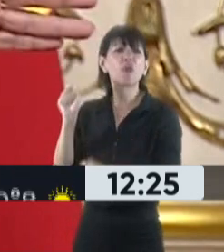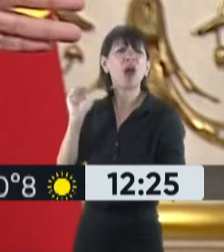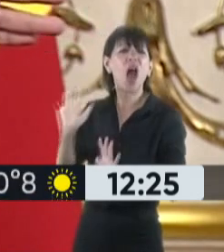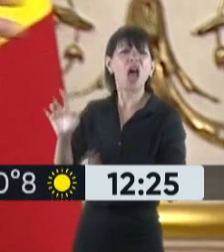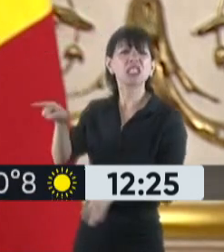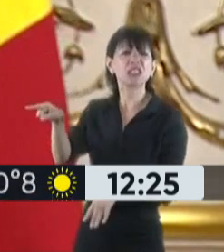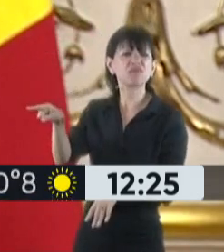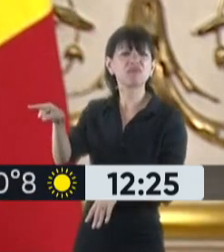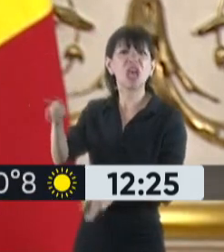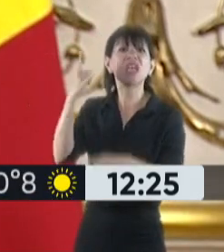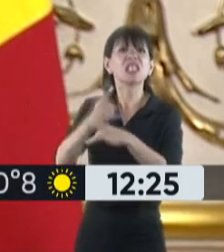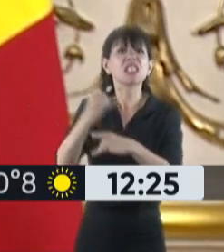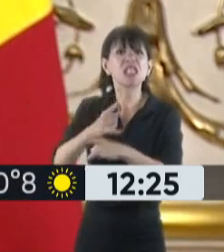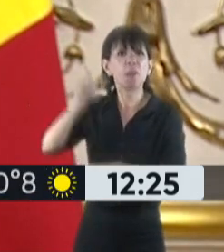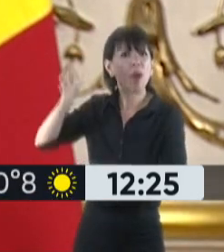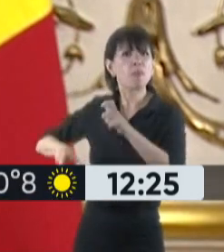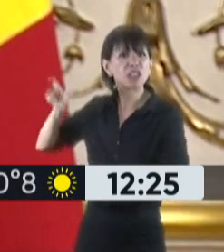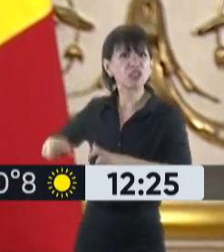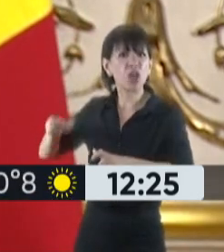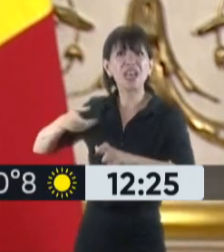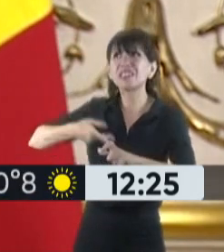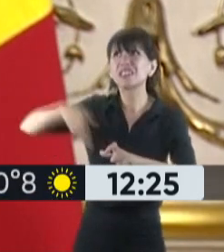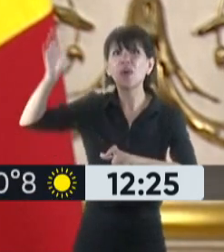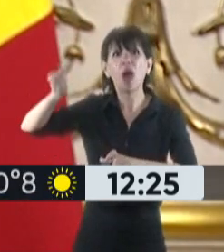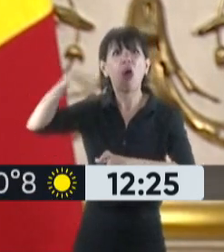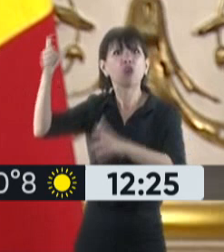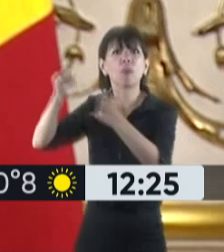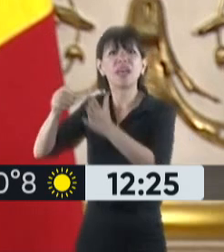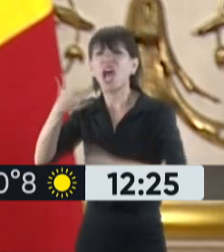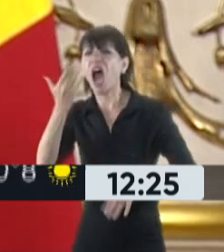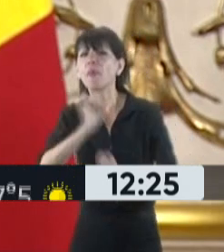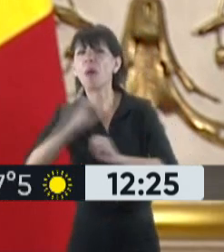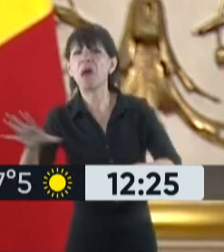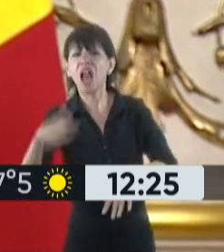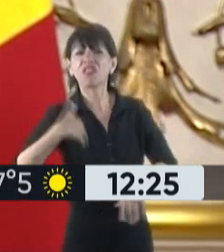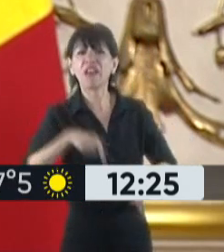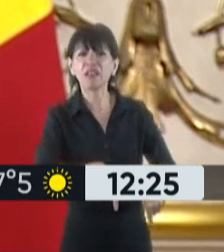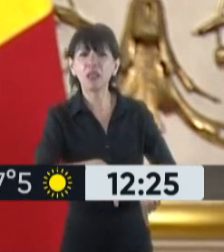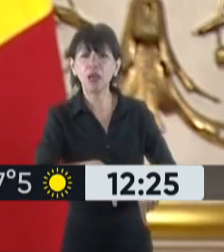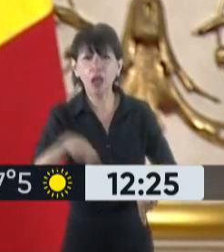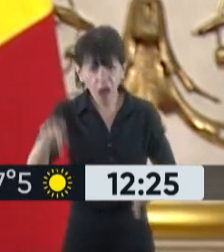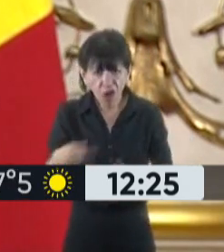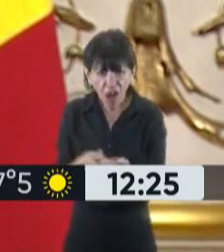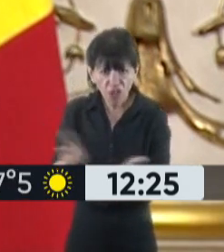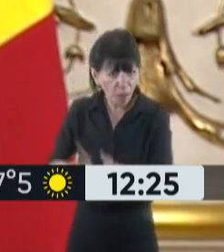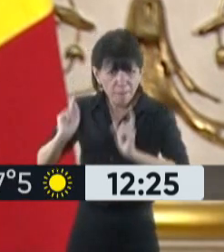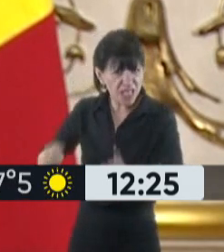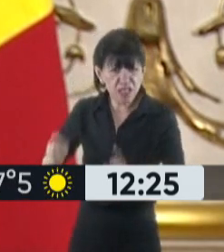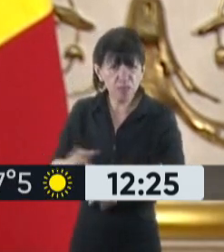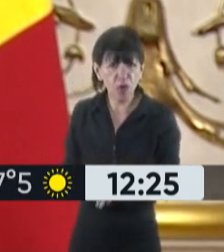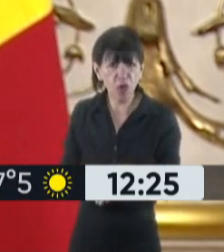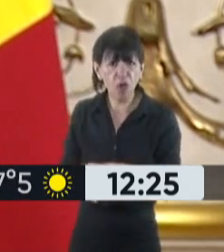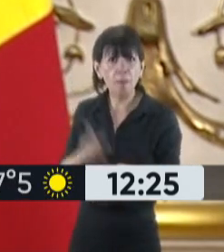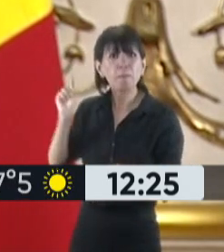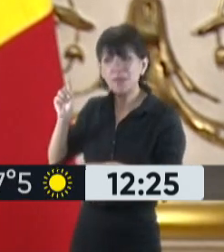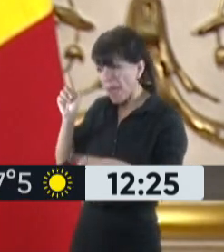al exterior a hablar en contra de los gobiernos populares. Siempre. Y ahora lo hacen una vez más. ¿Y qué le piden cuando se van al